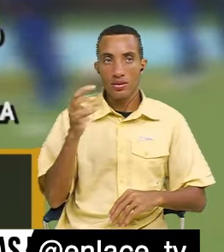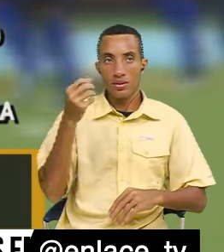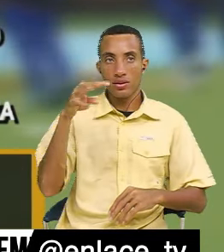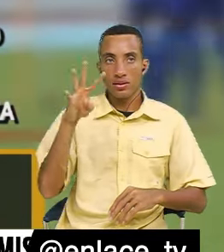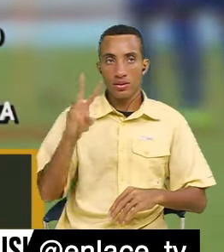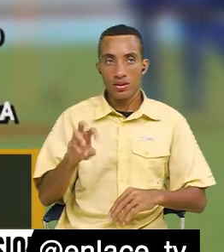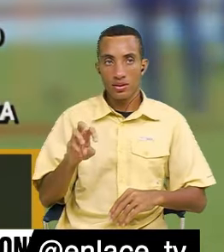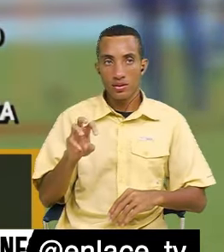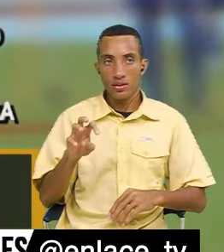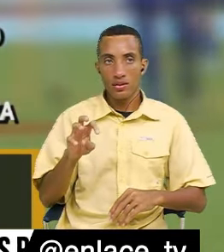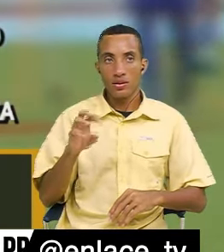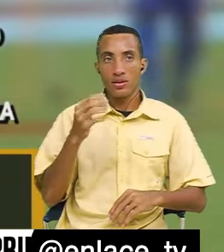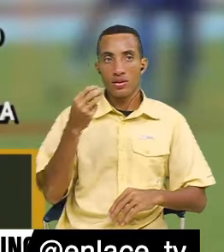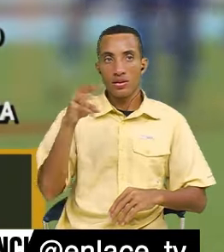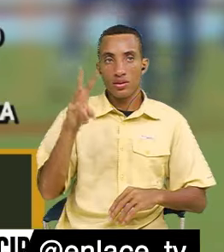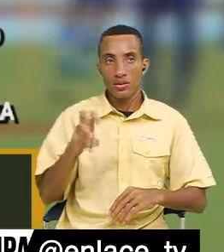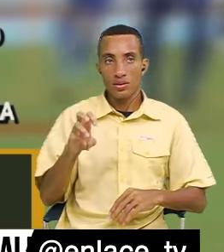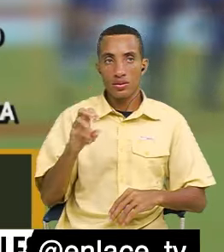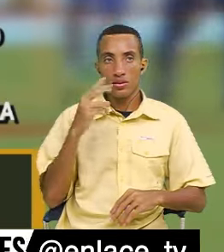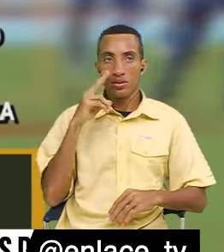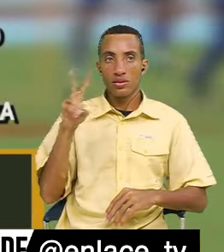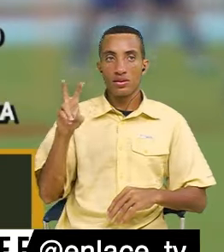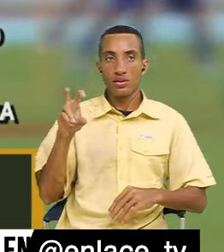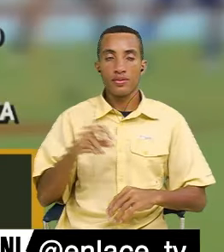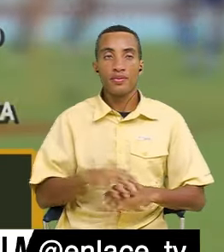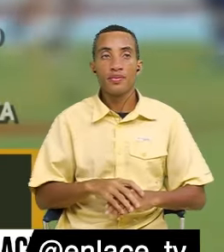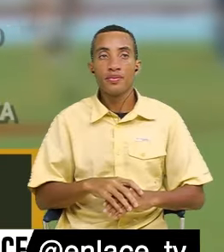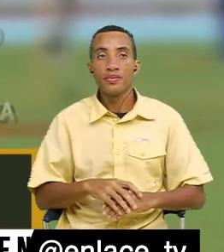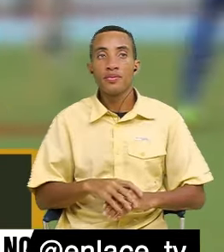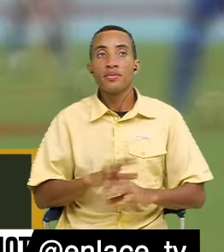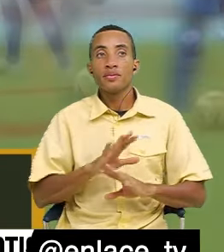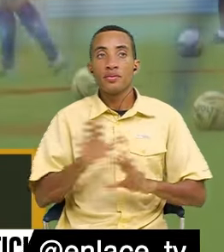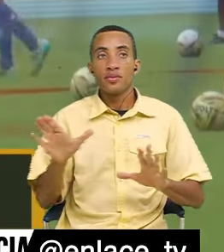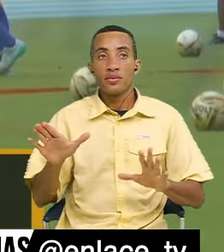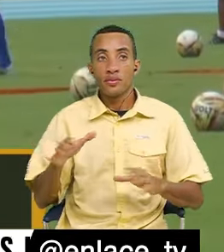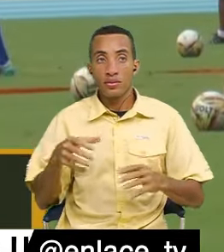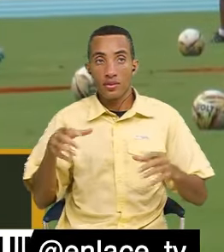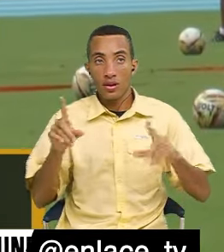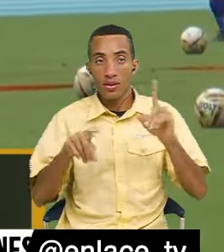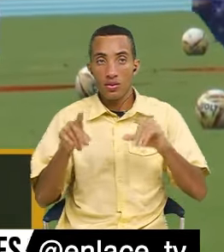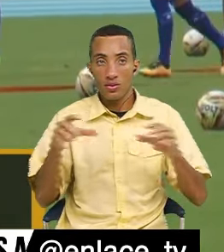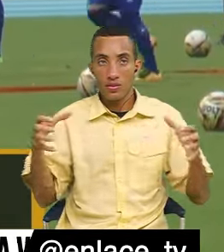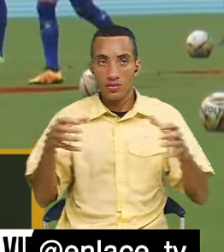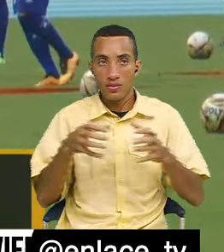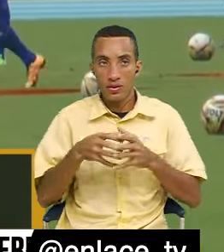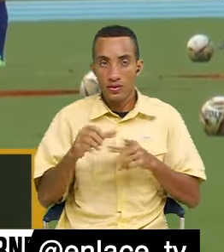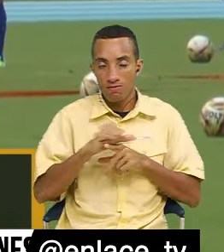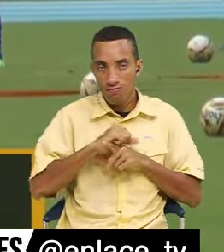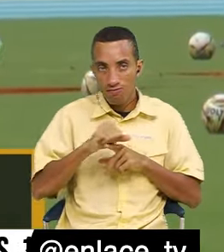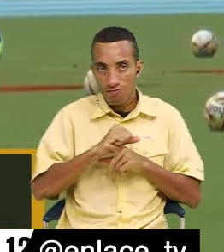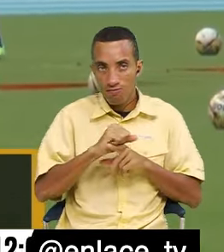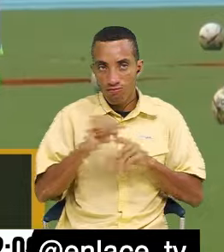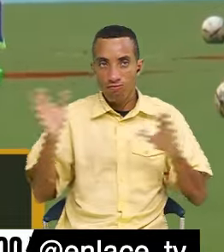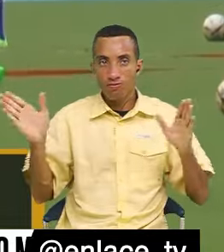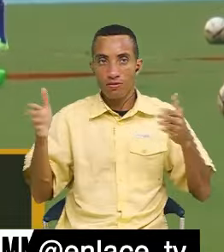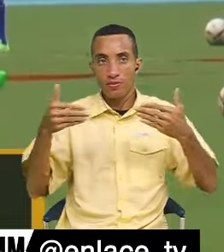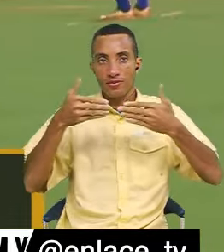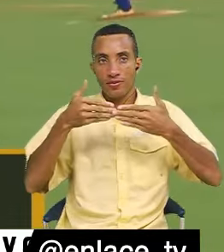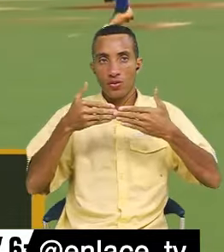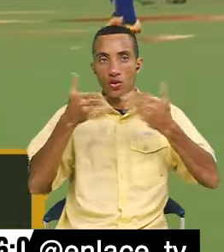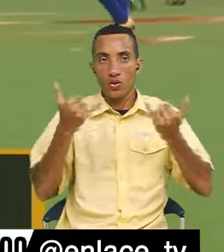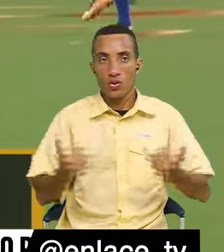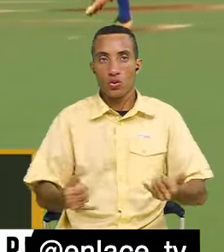Arango, John Vázquez y Joao Inestrosa. Por disposición técnica, el grupo de concentrados tendrá una práctica a puerta cerrada hoy jueves a las 7 de la